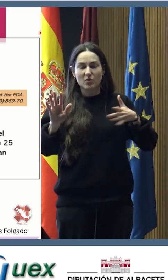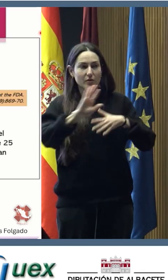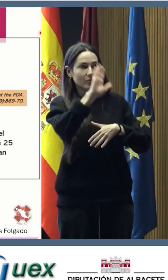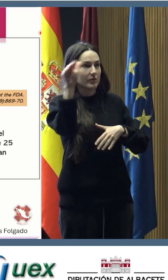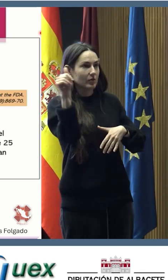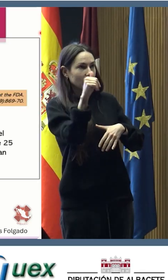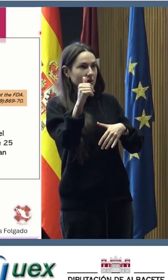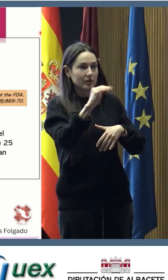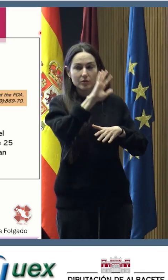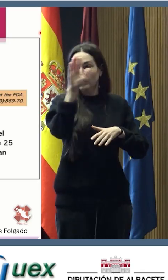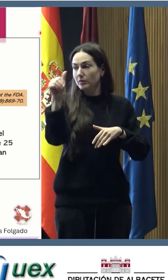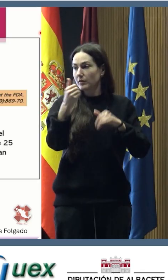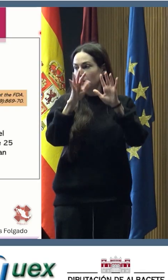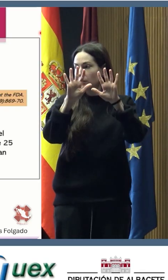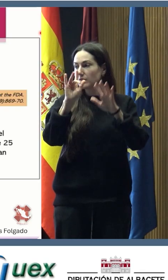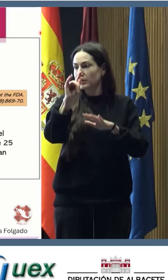Pero media hora o así tengo.